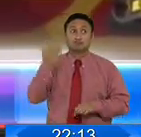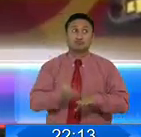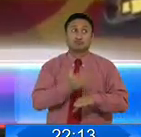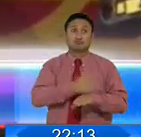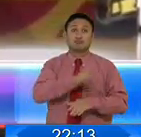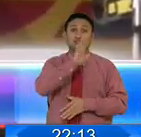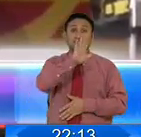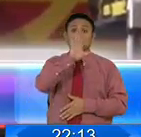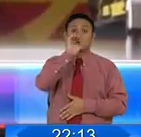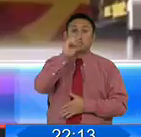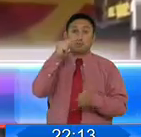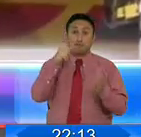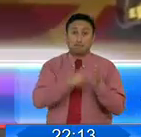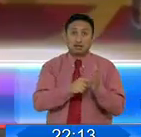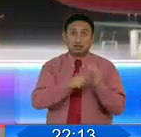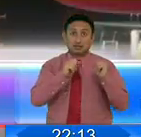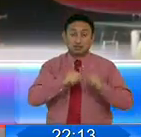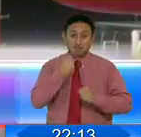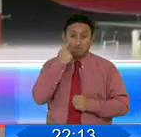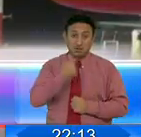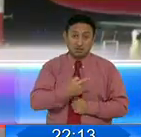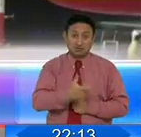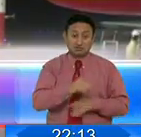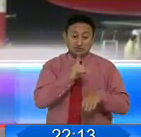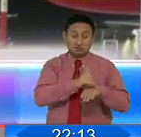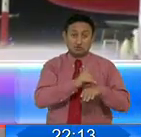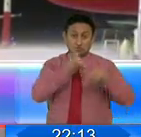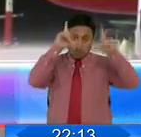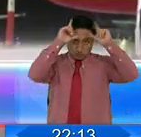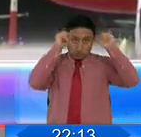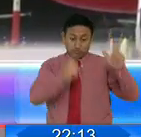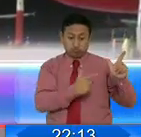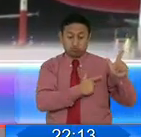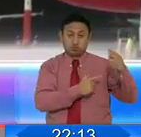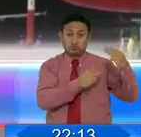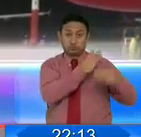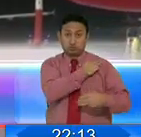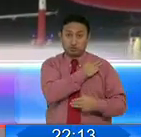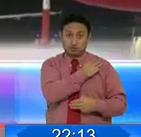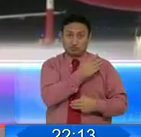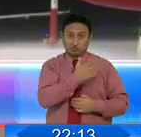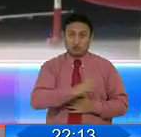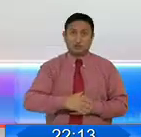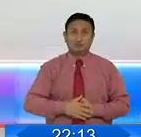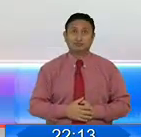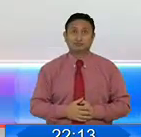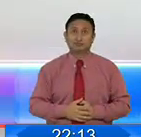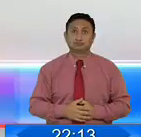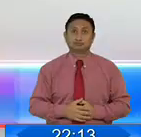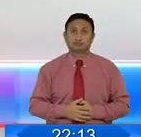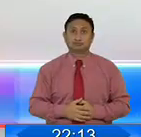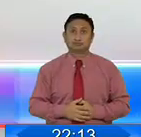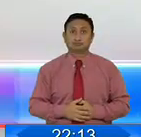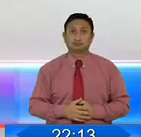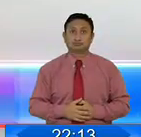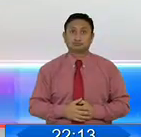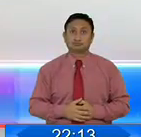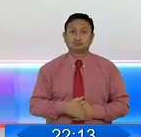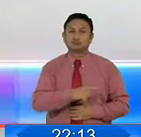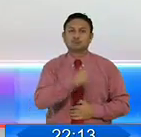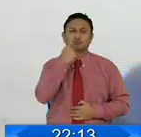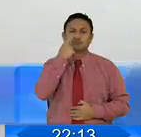5.000 pruebas que fueron aplicadas a personal de salud, elementos policiales y agentes de tránsito. ¿Para qué nos sirven estas